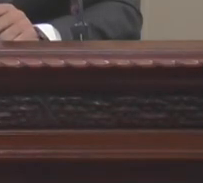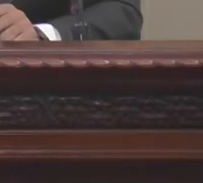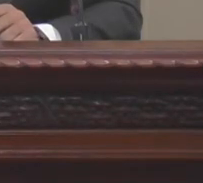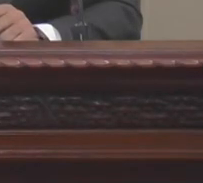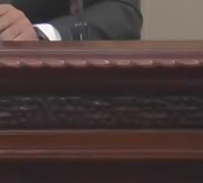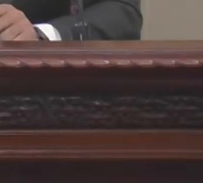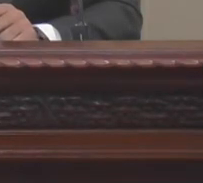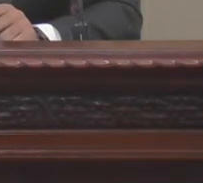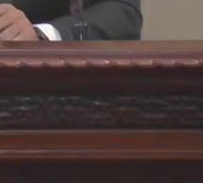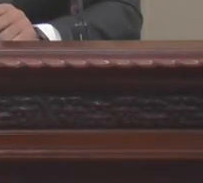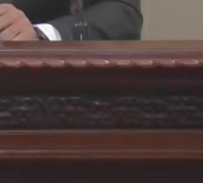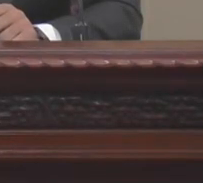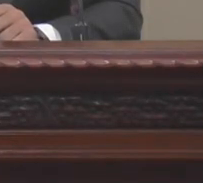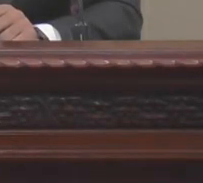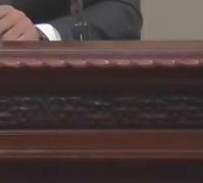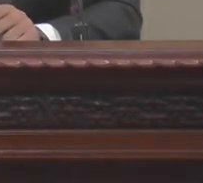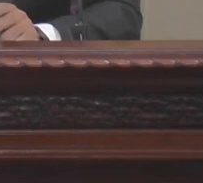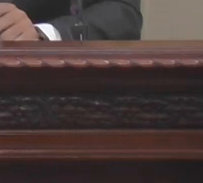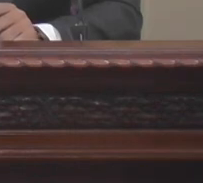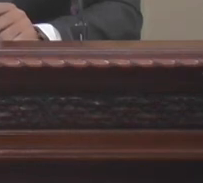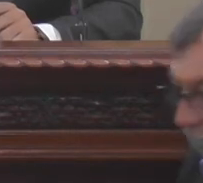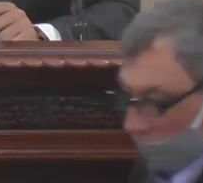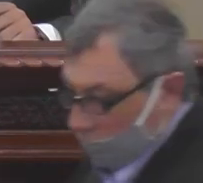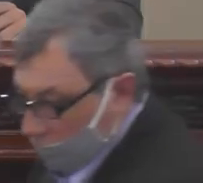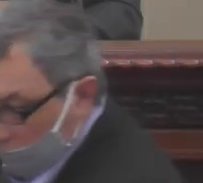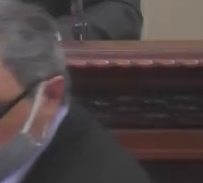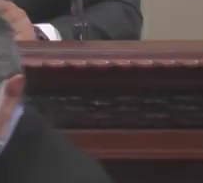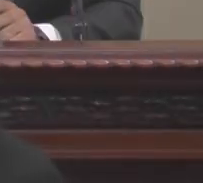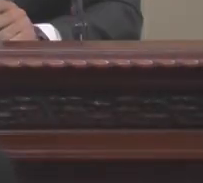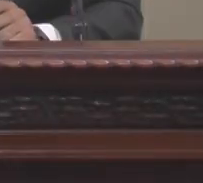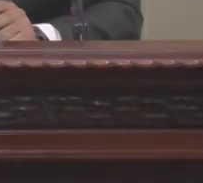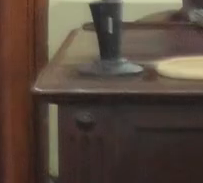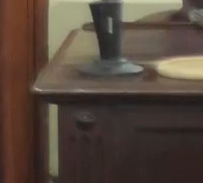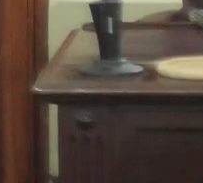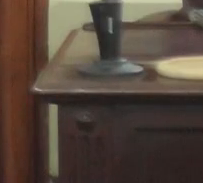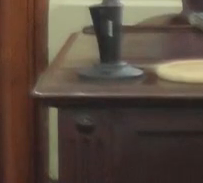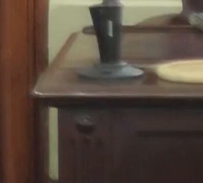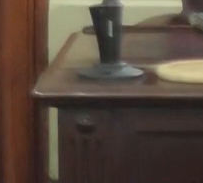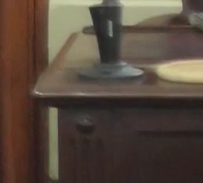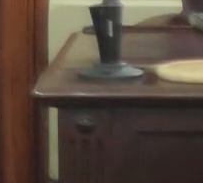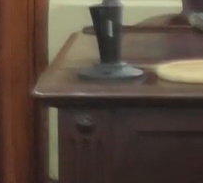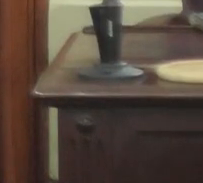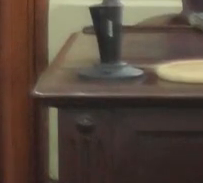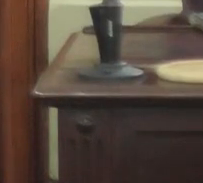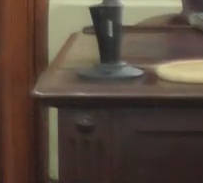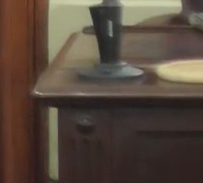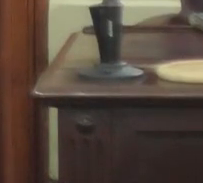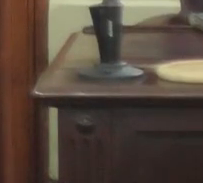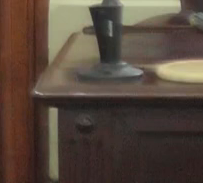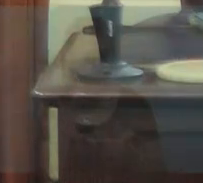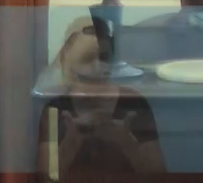Hola. Sí, gracias, señor presidente. Simplemente para solicitarle a la diputada Brueda si puedo acompañar con mi firma el pedido de